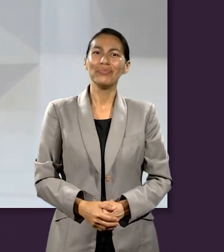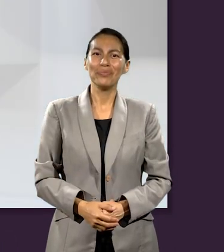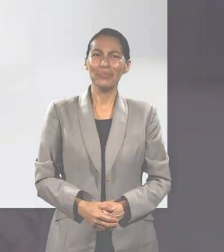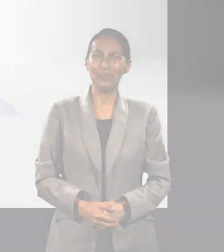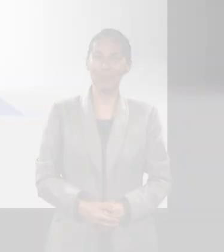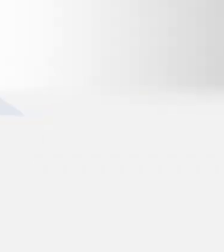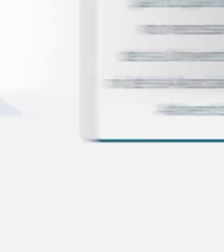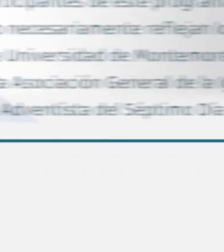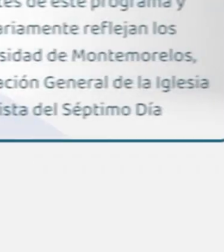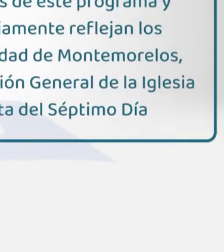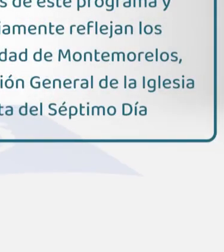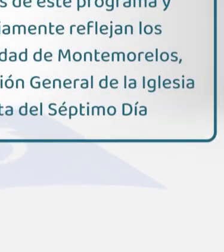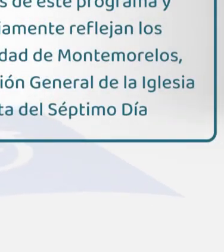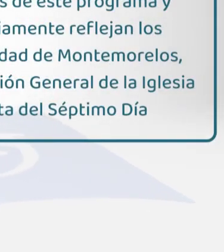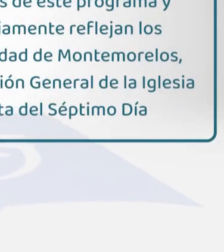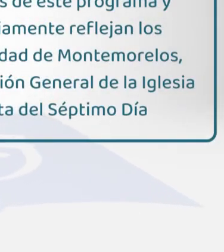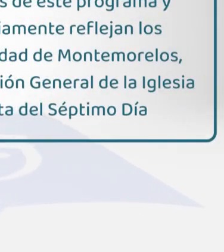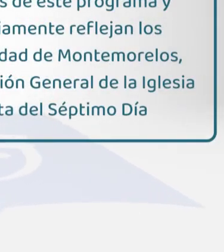Y